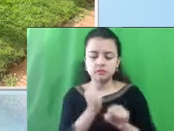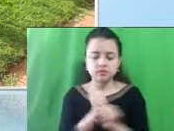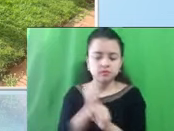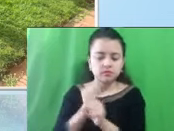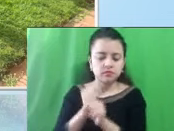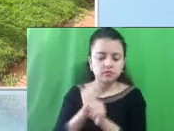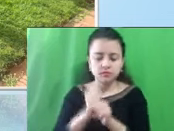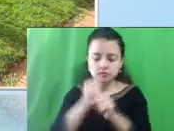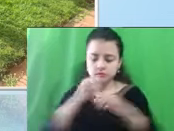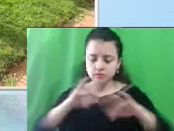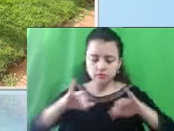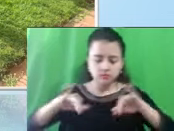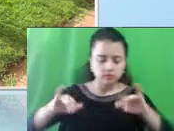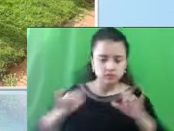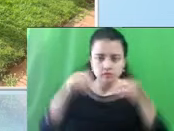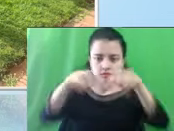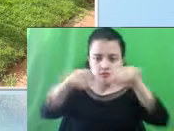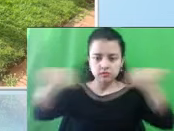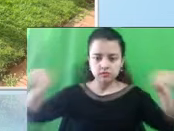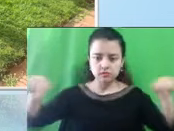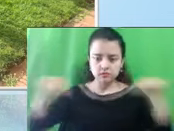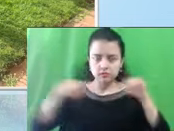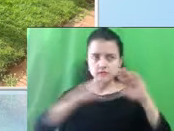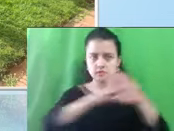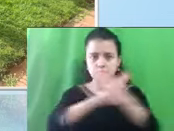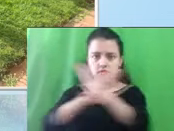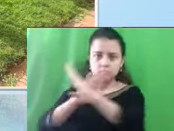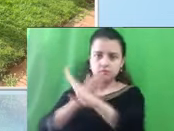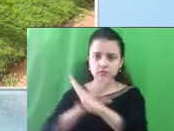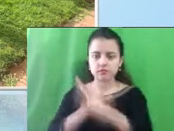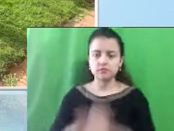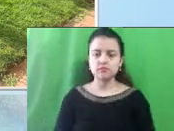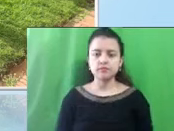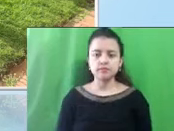externas, dentro de ellos nuestros usuarios, sufran lesiones.